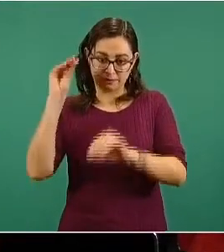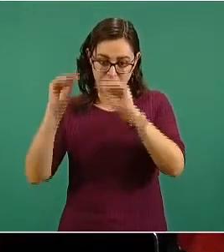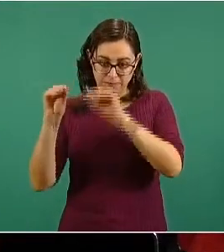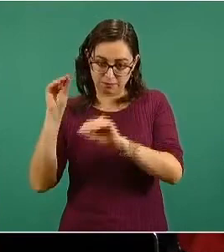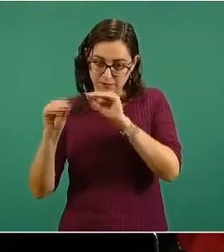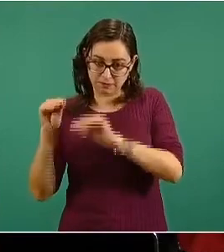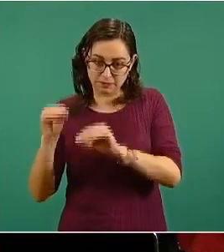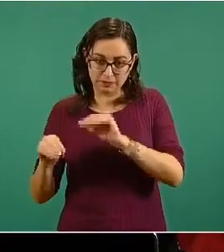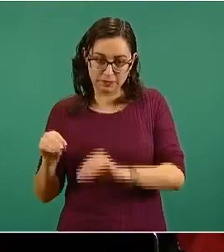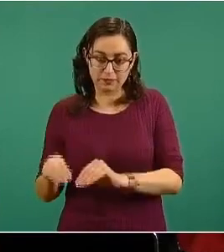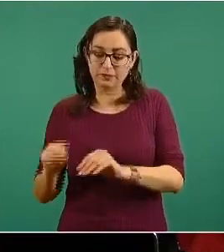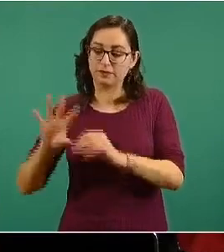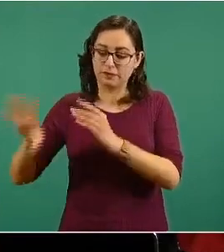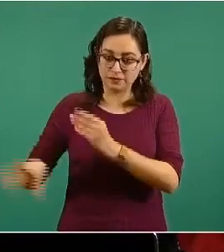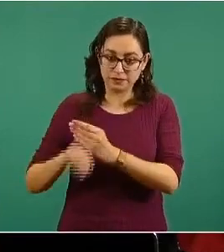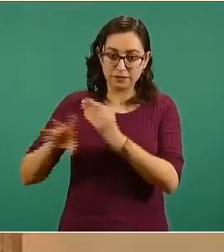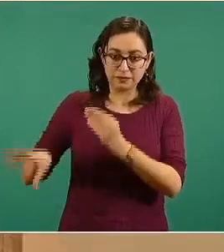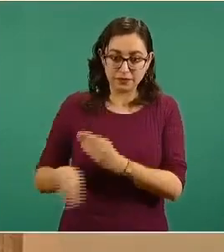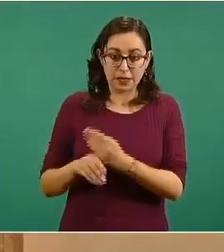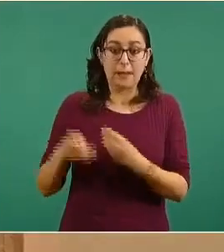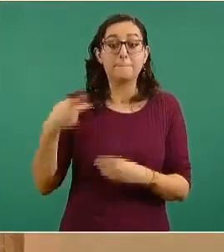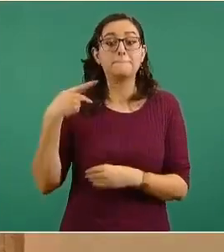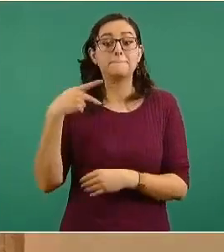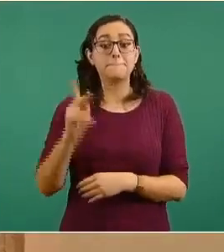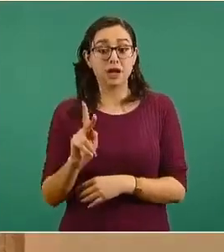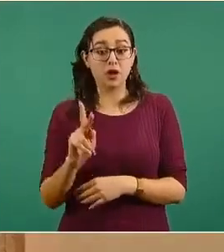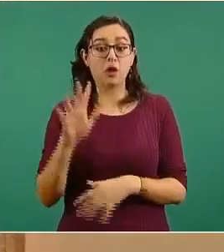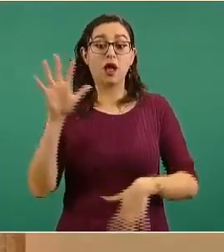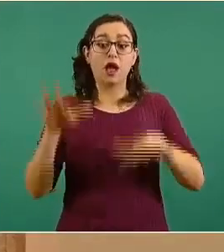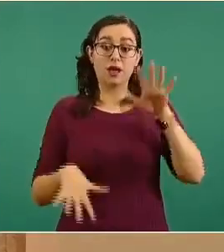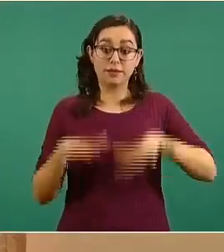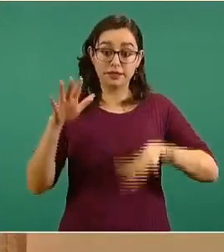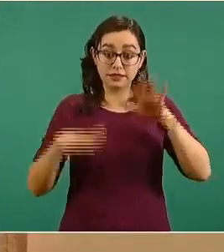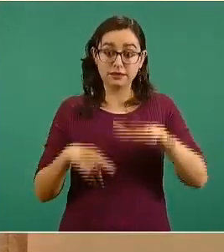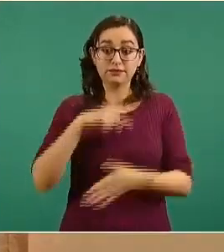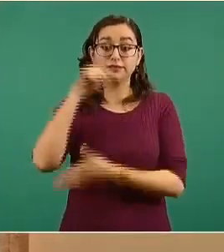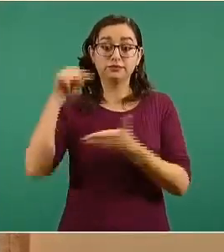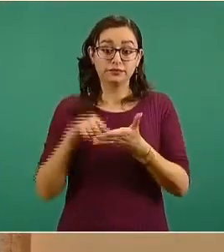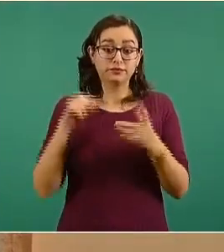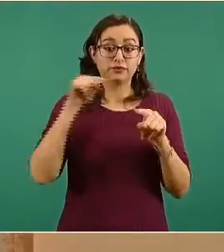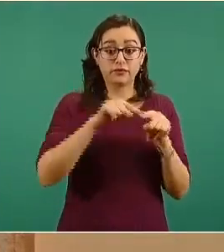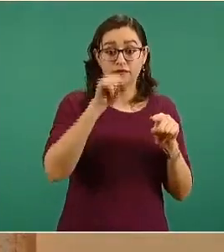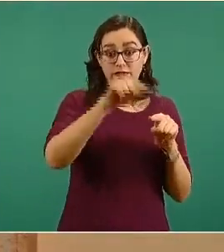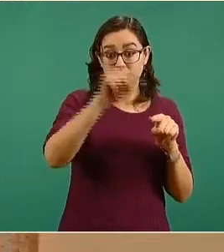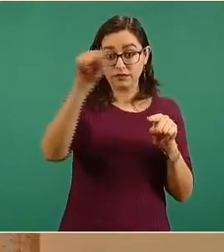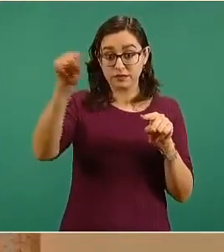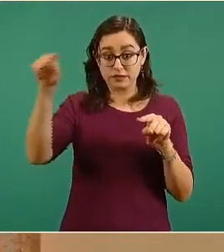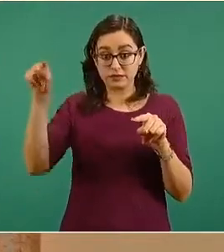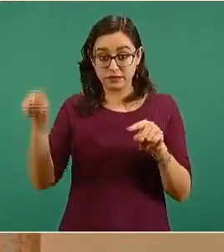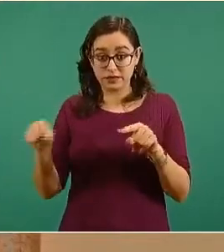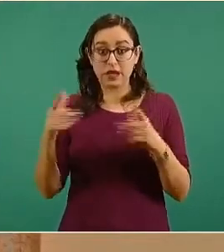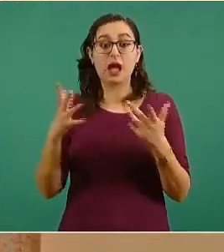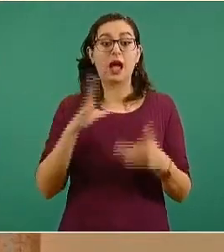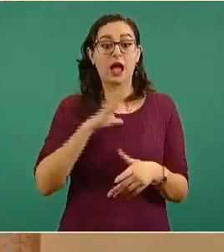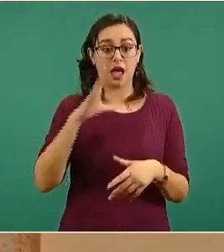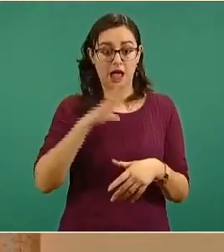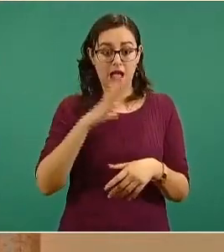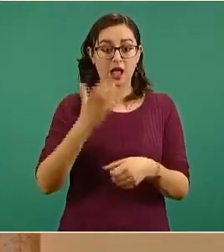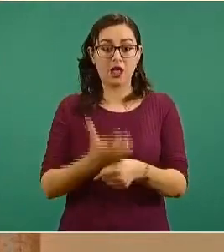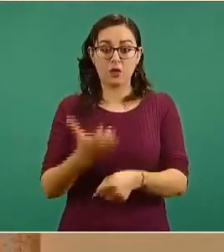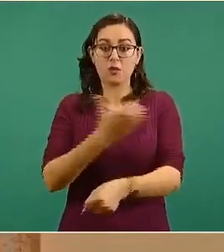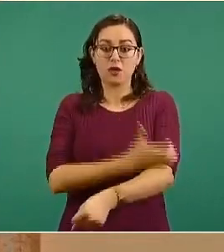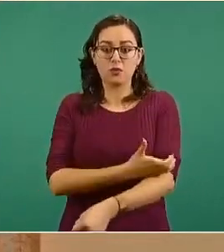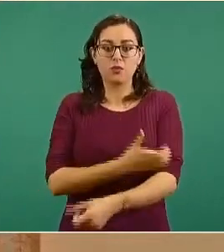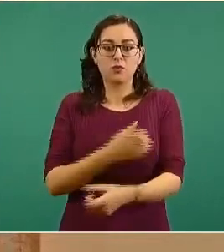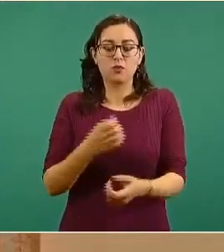para este programa, pero en el sitio, en los puntos de vacunación, también estamos registrando a algunos colegas en este